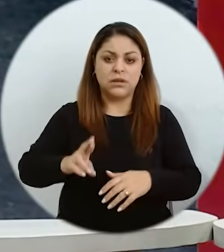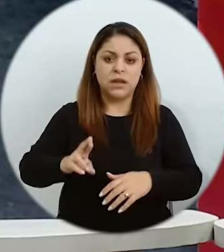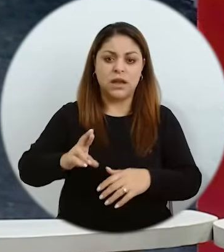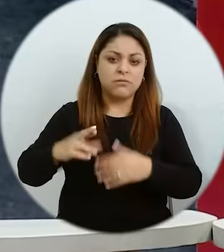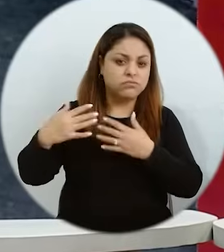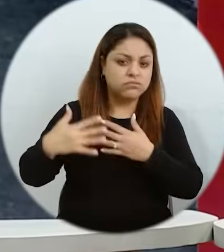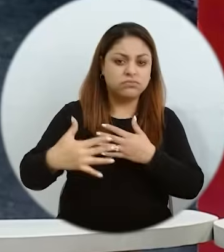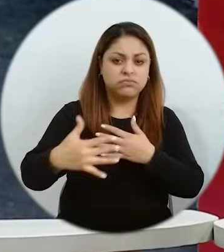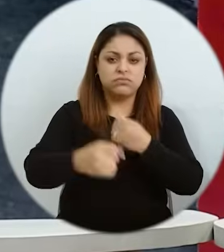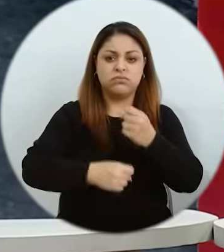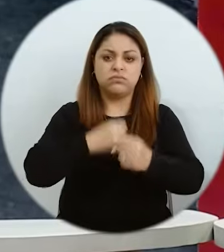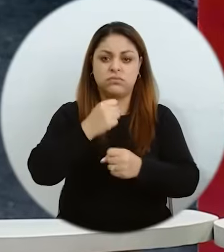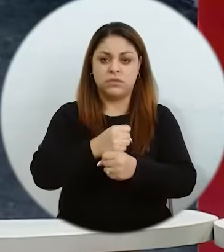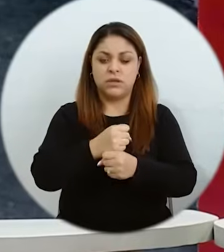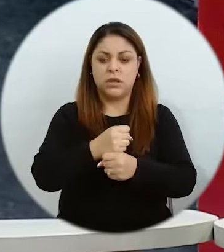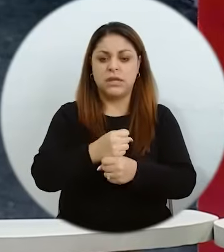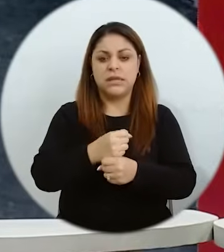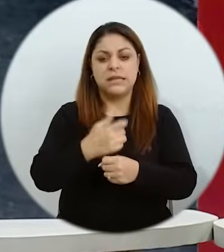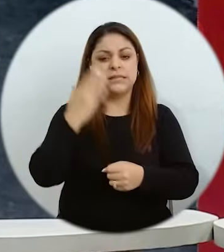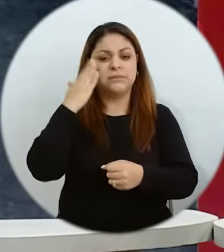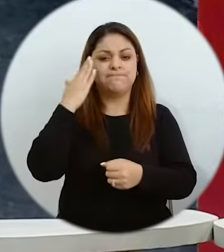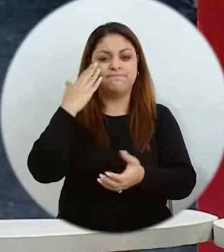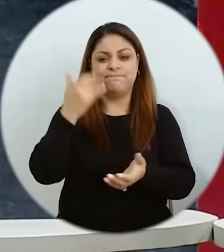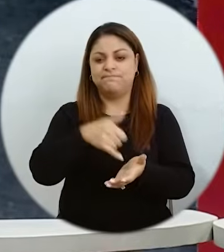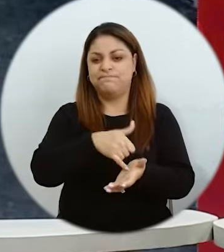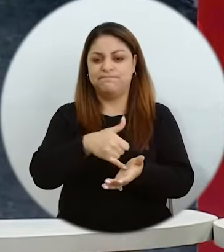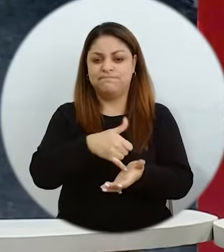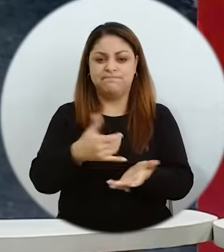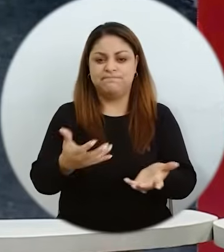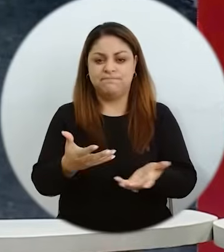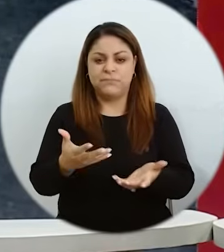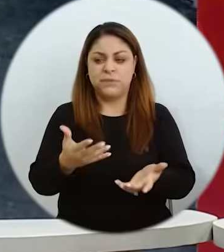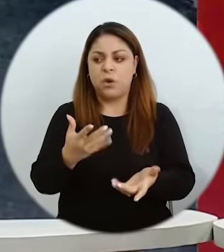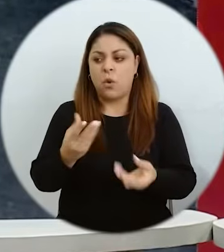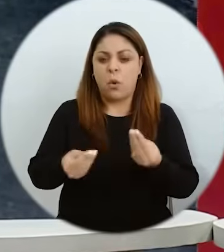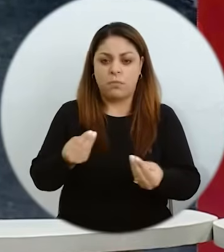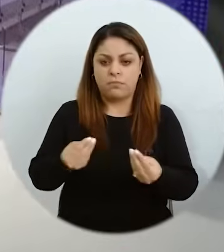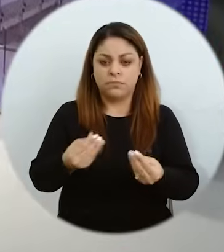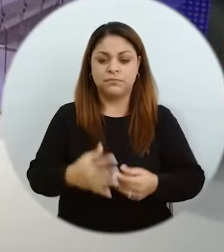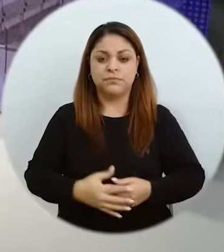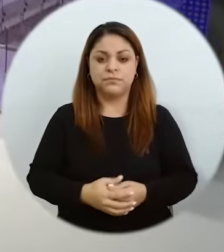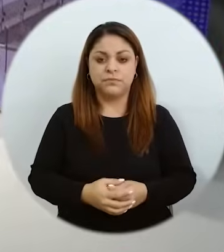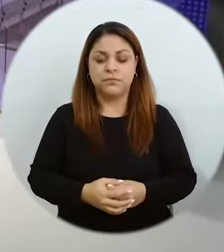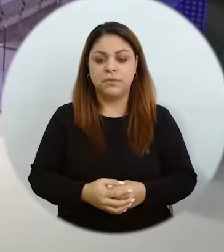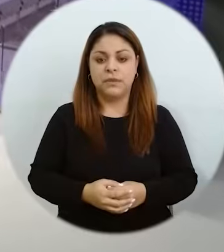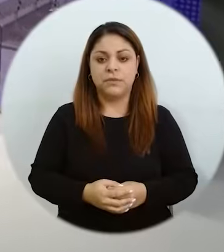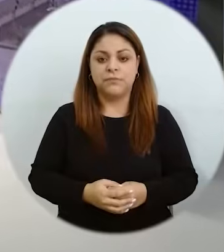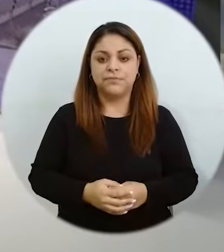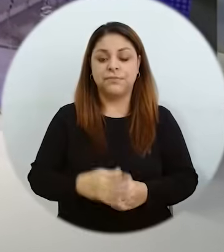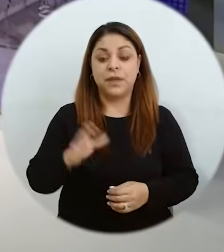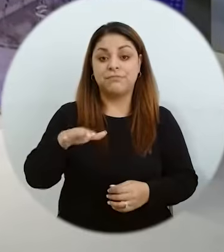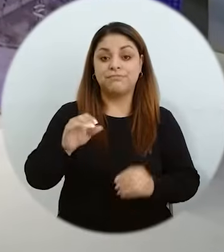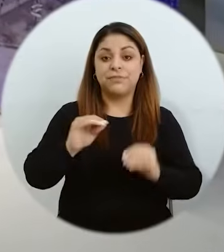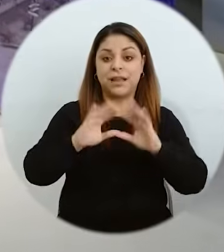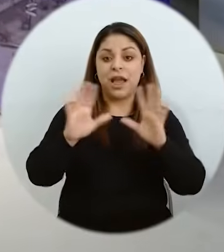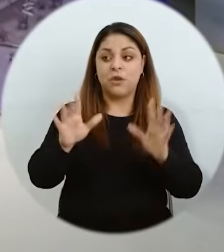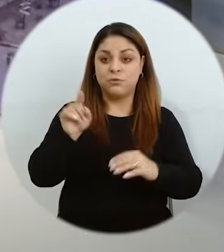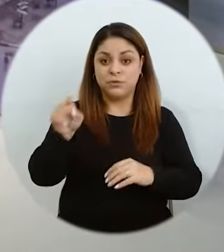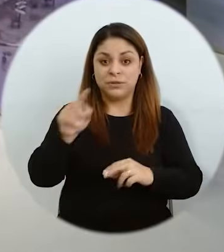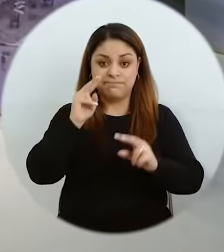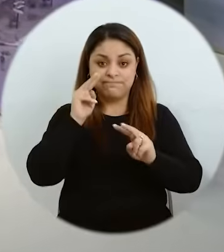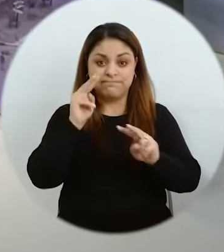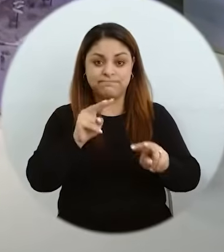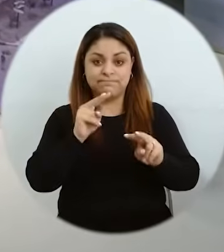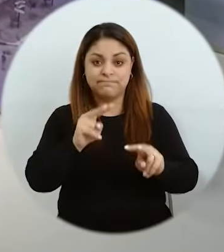estar incidiendo en este debilitamiento que está sufriendo el Poder Judicial? Claro, bueno, si uno observa